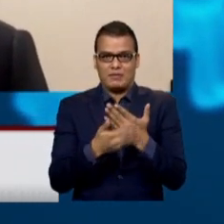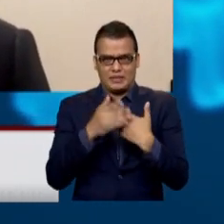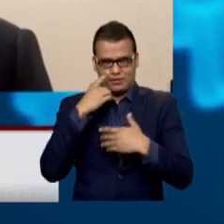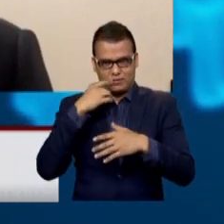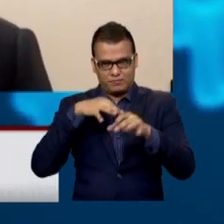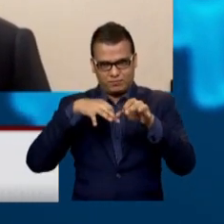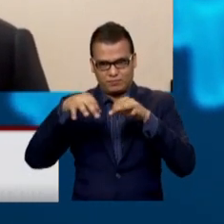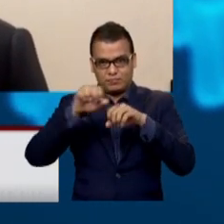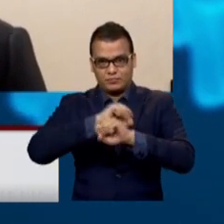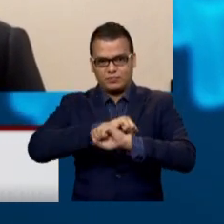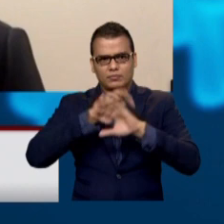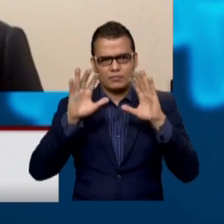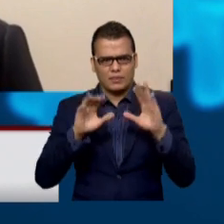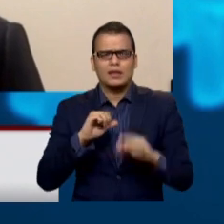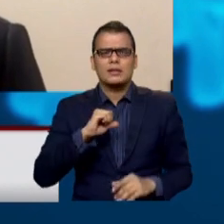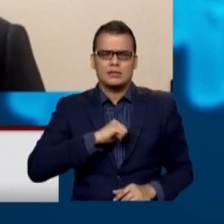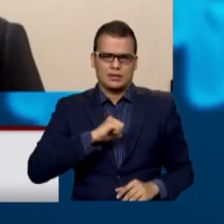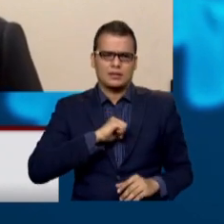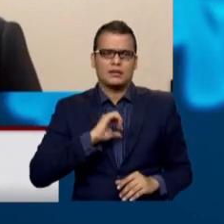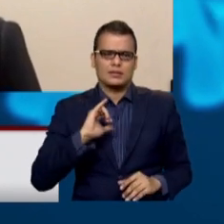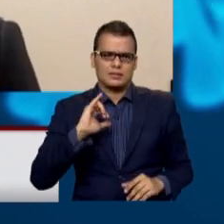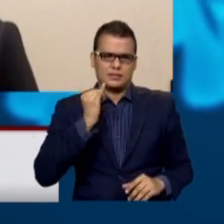aclararlo. Fútbol vamos a tener